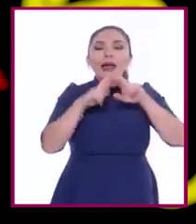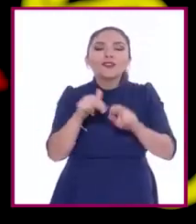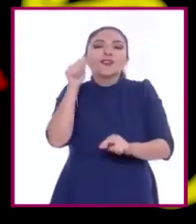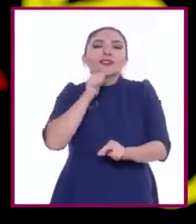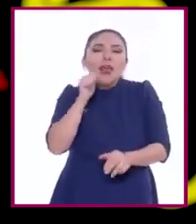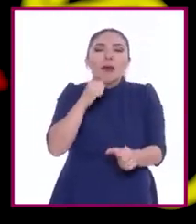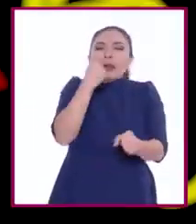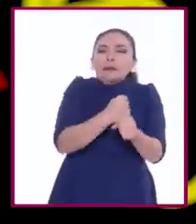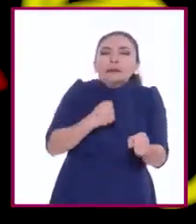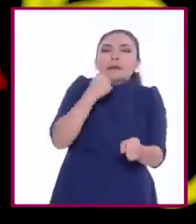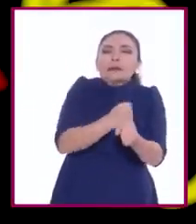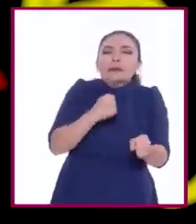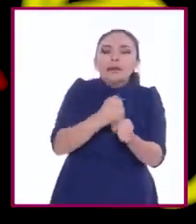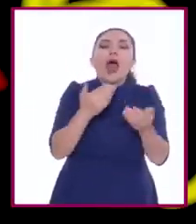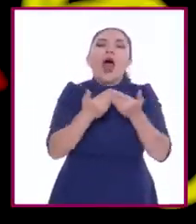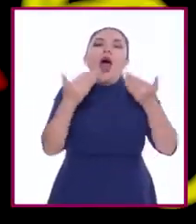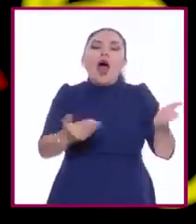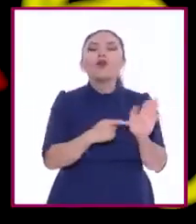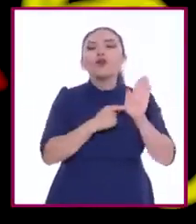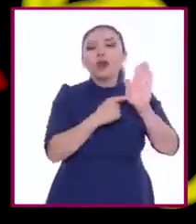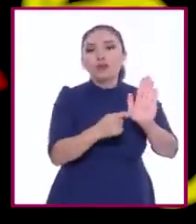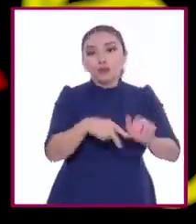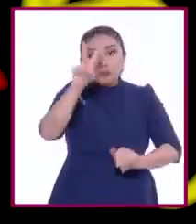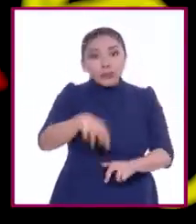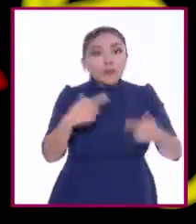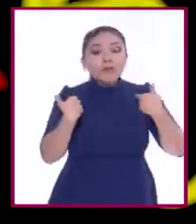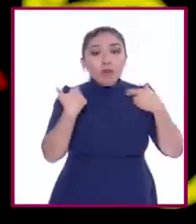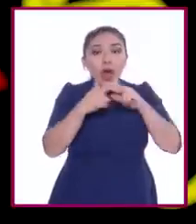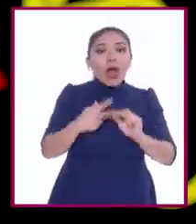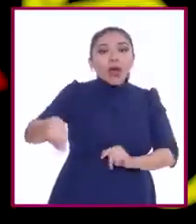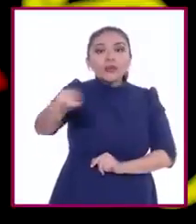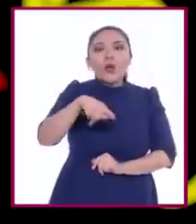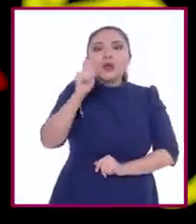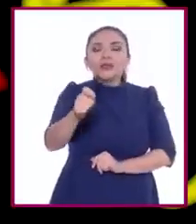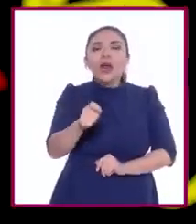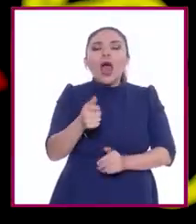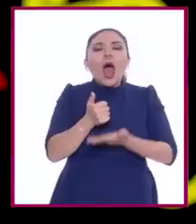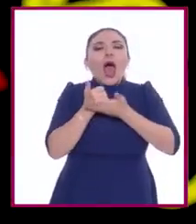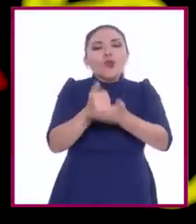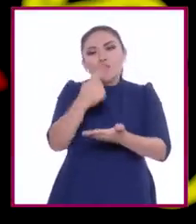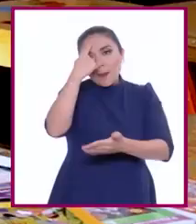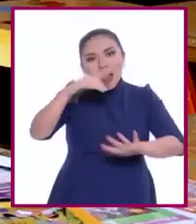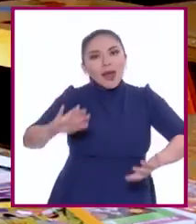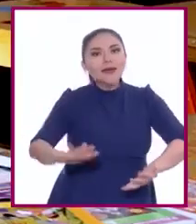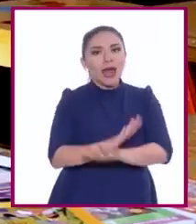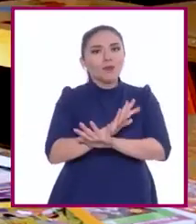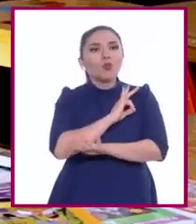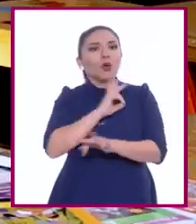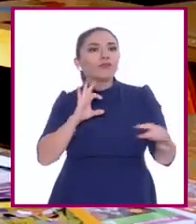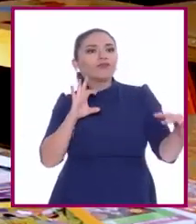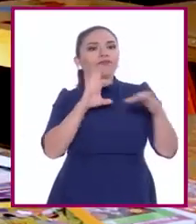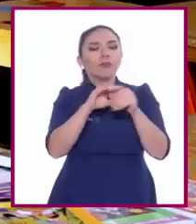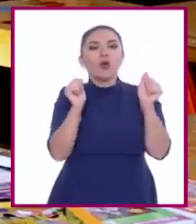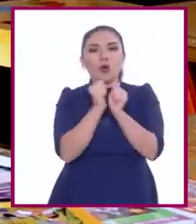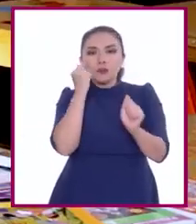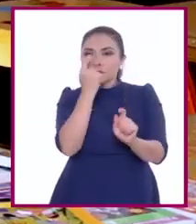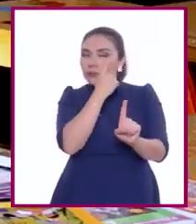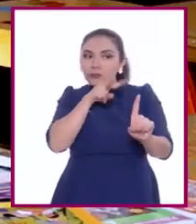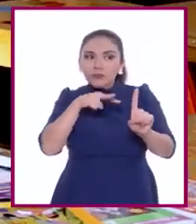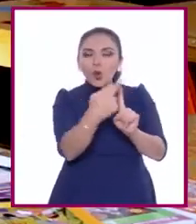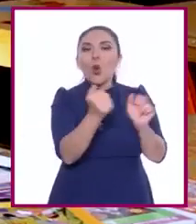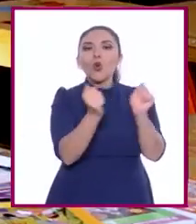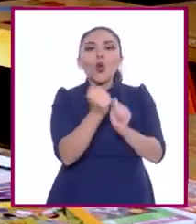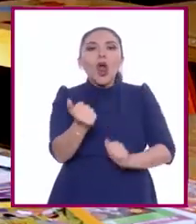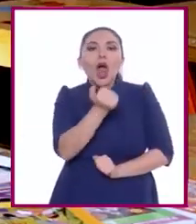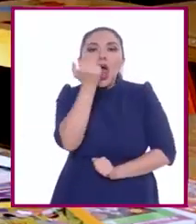docentes siempre hemos estado buscando. Los docentes son esa palanca al cambio, somos el vínculo con esa realidad con